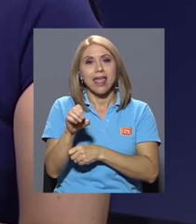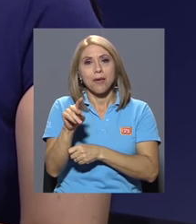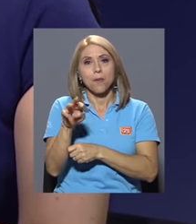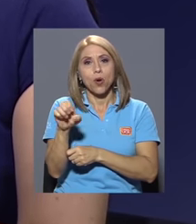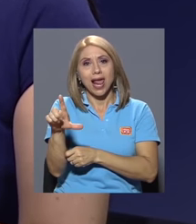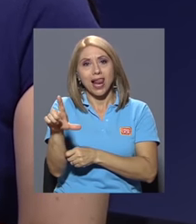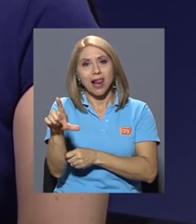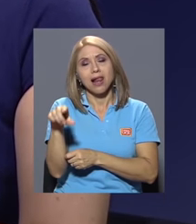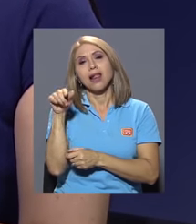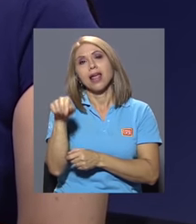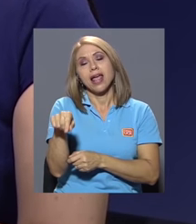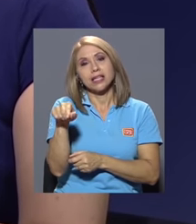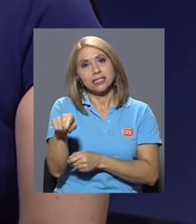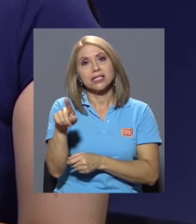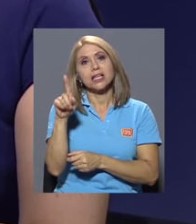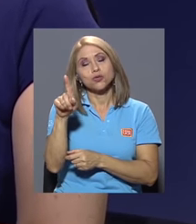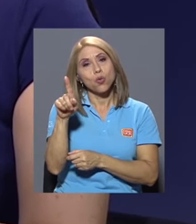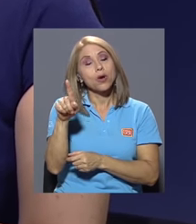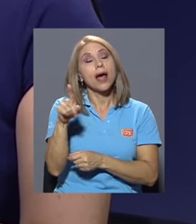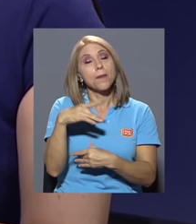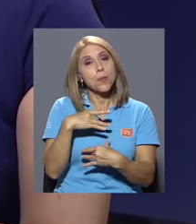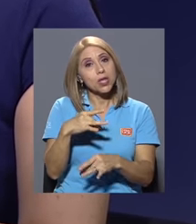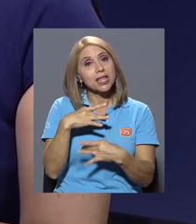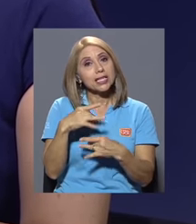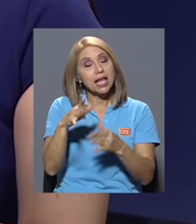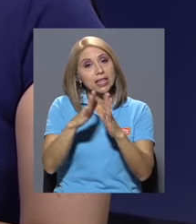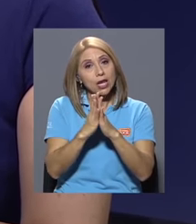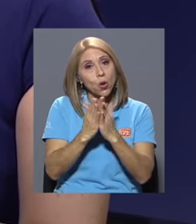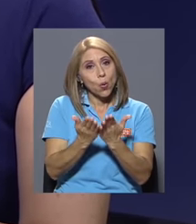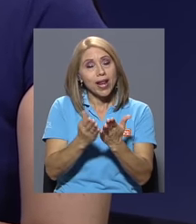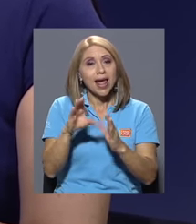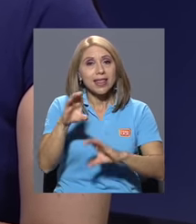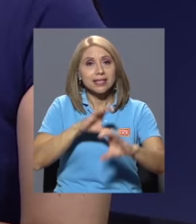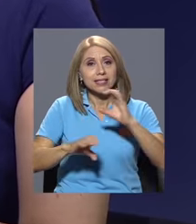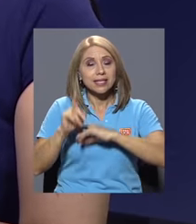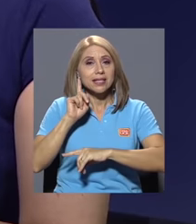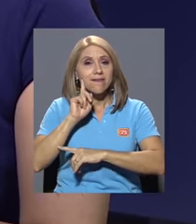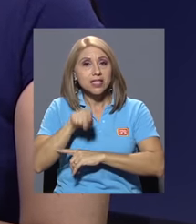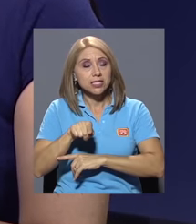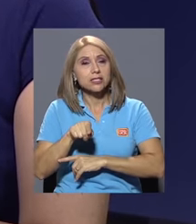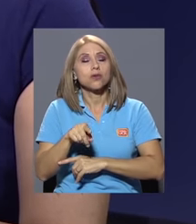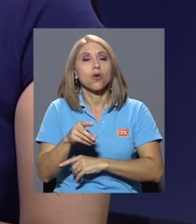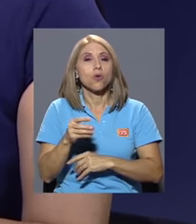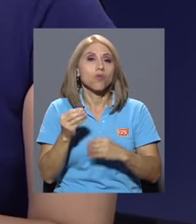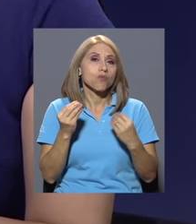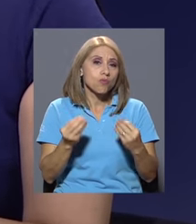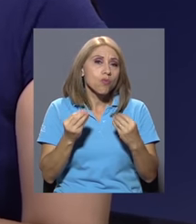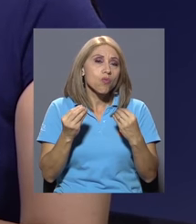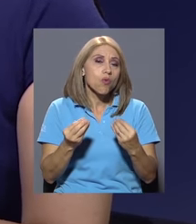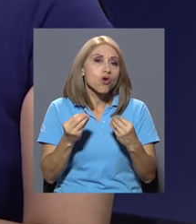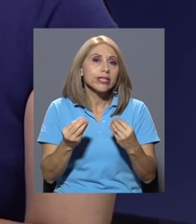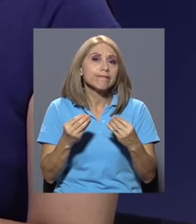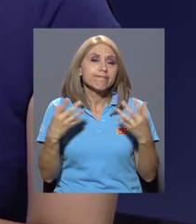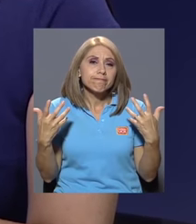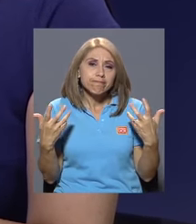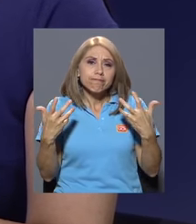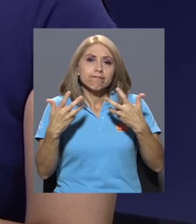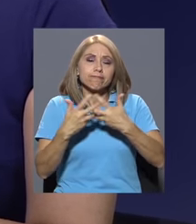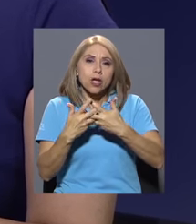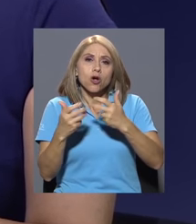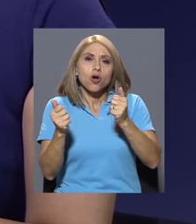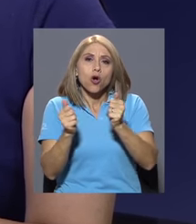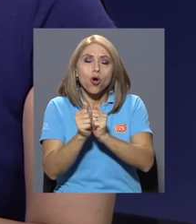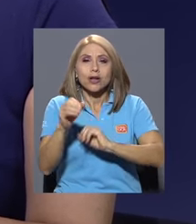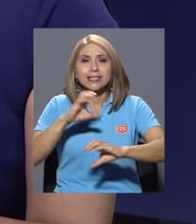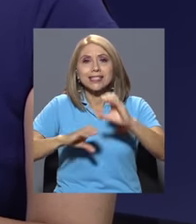Morel, que es una muy interesante novela de ciencia ficción, muy, muy a tono con